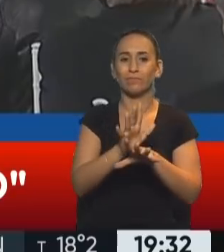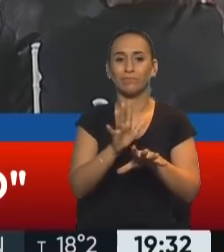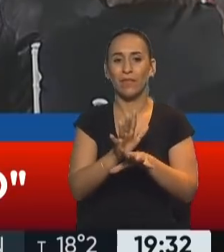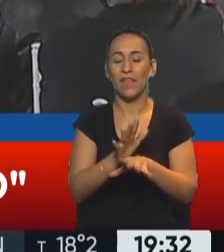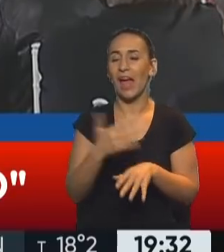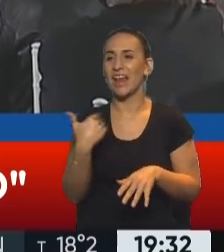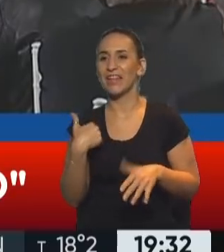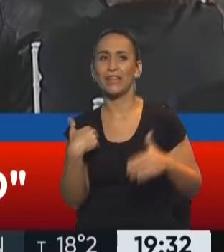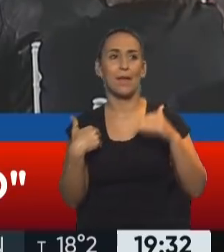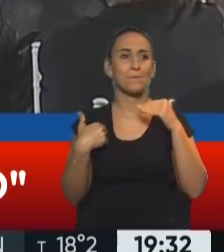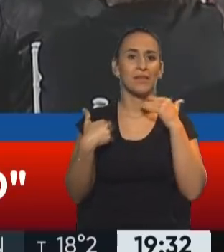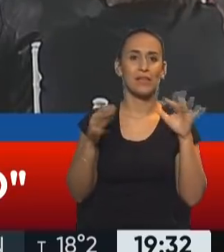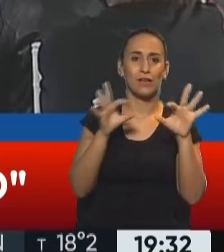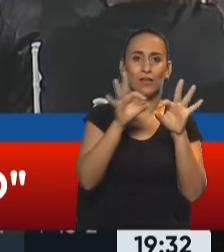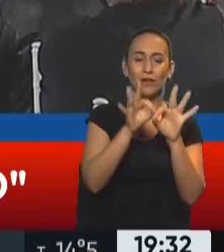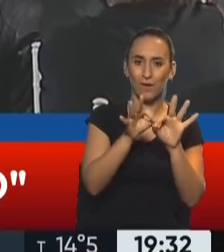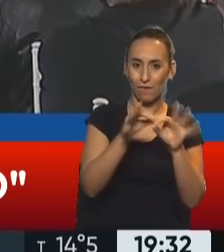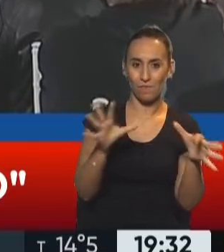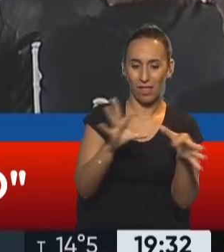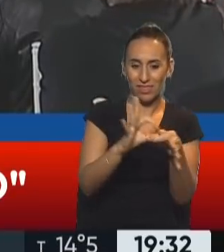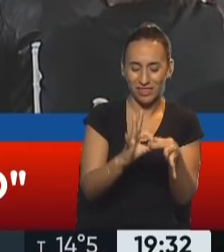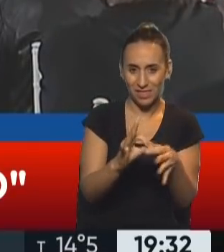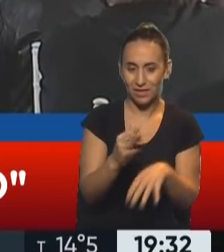porque si no, no hubieran vivido.